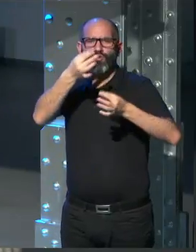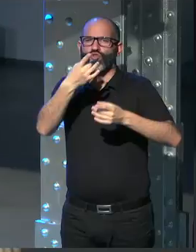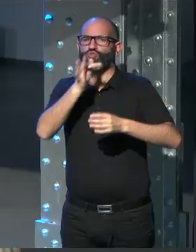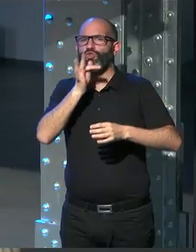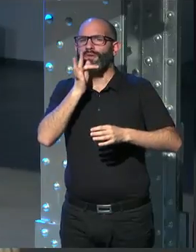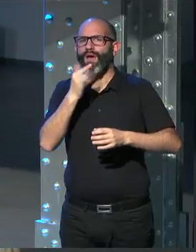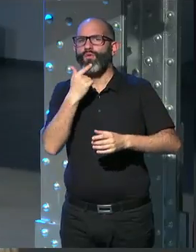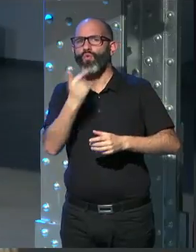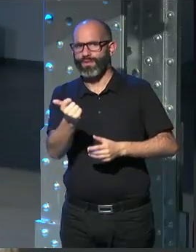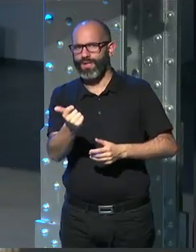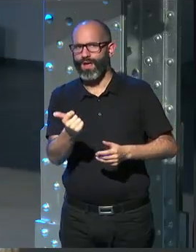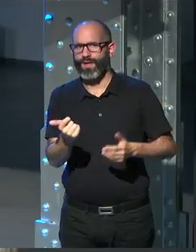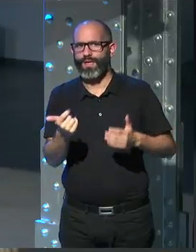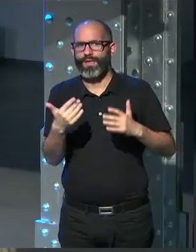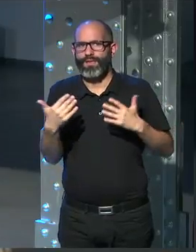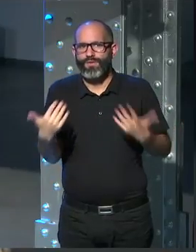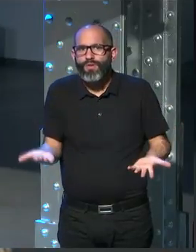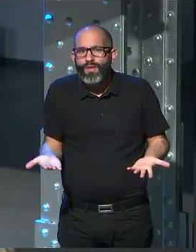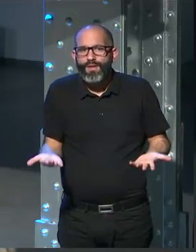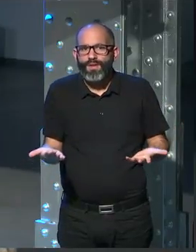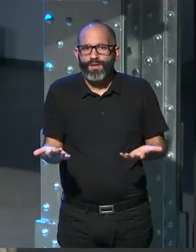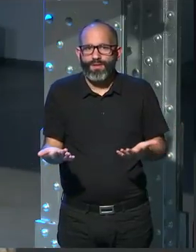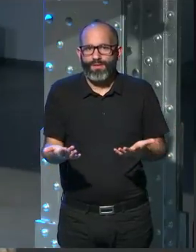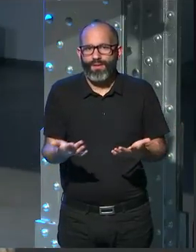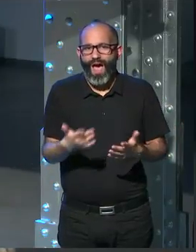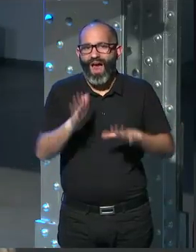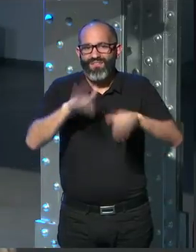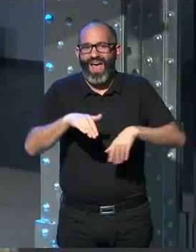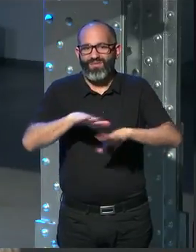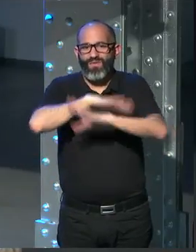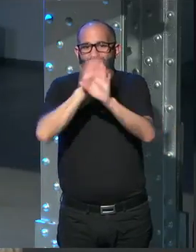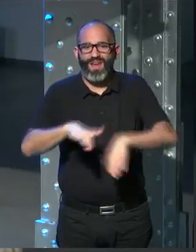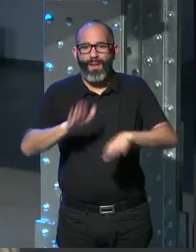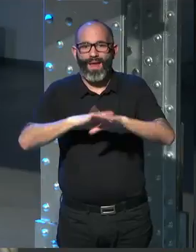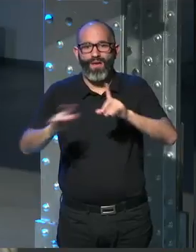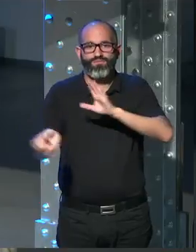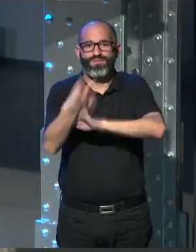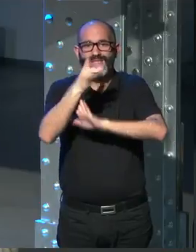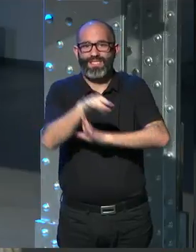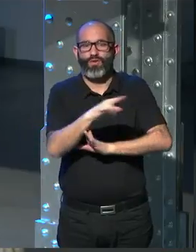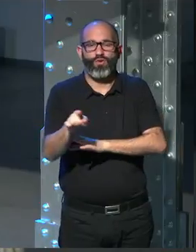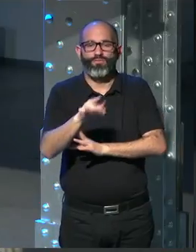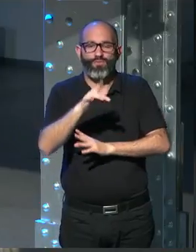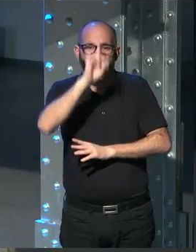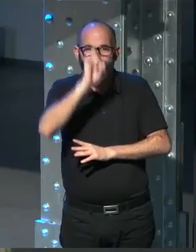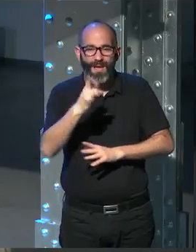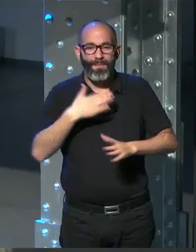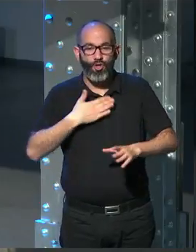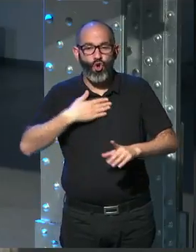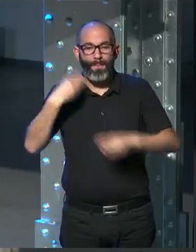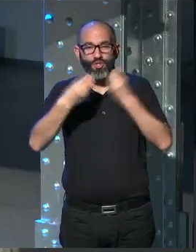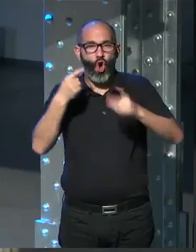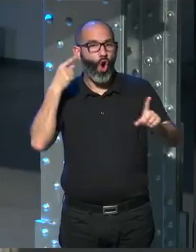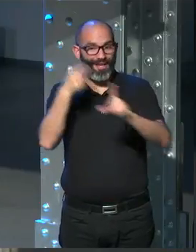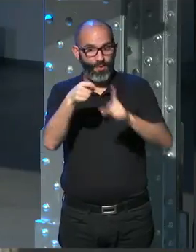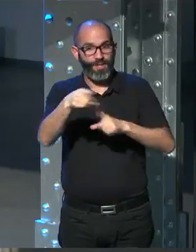prácticamente te vacían un poco de contenido el objetivo final, porque podría ser casi cualquier cosa. Pero a mí como objetivo me